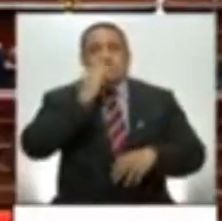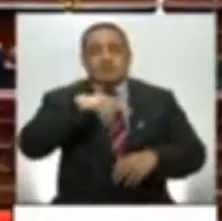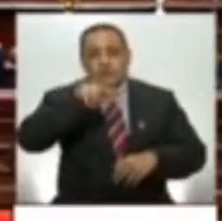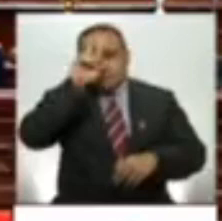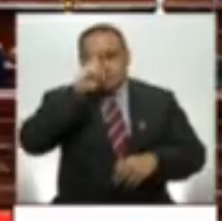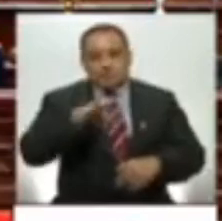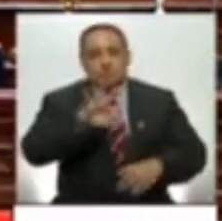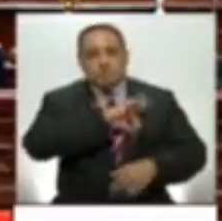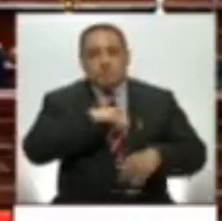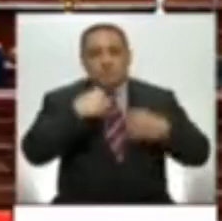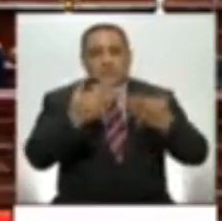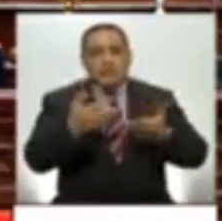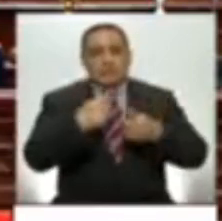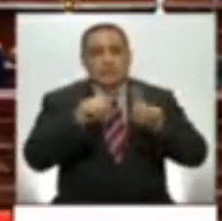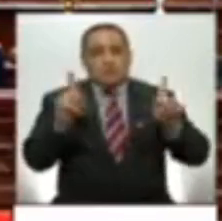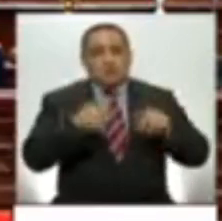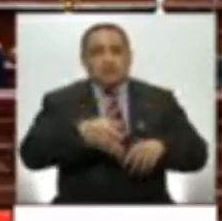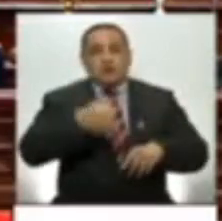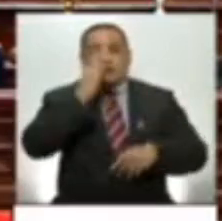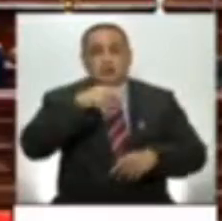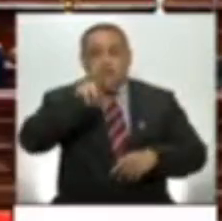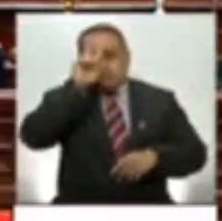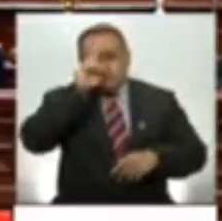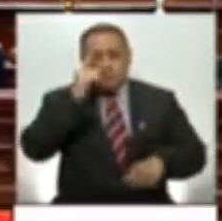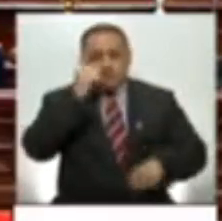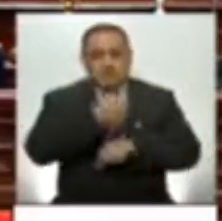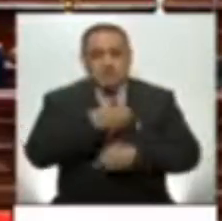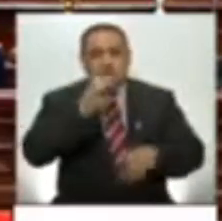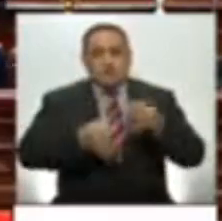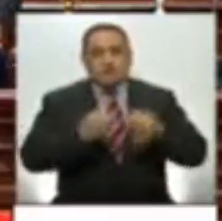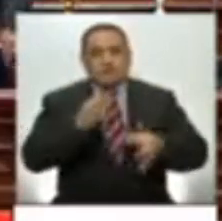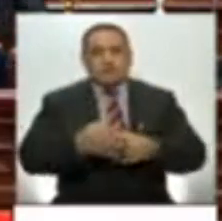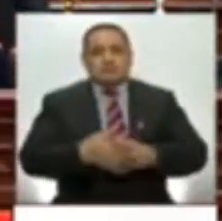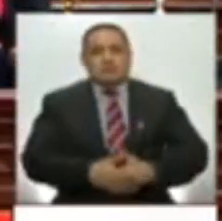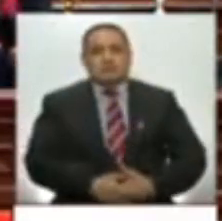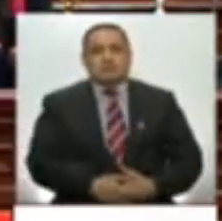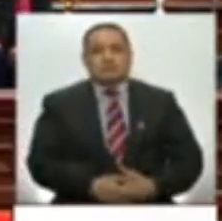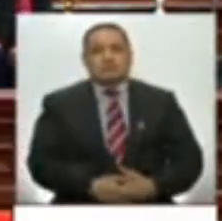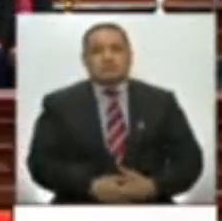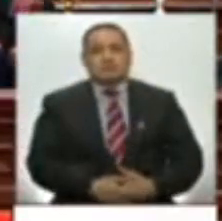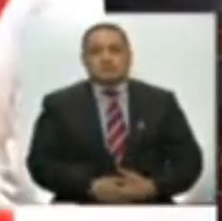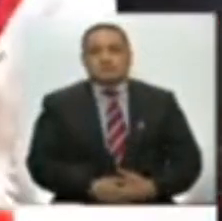la premien, sino que él y la nación se lo demanden.